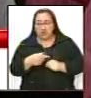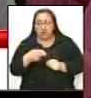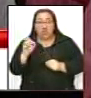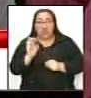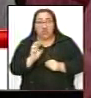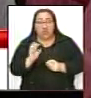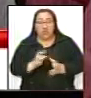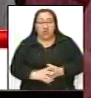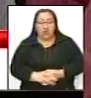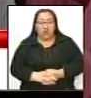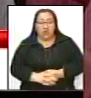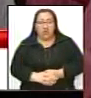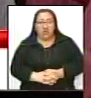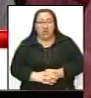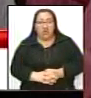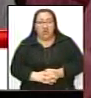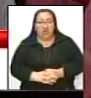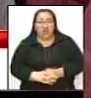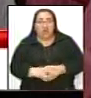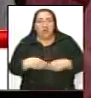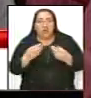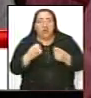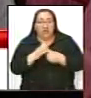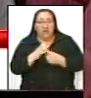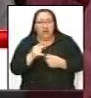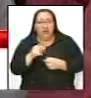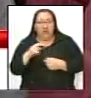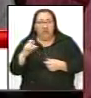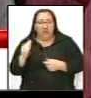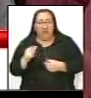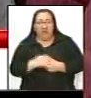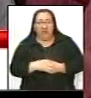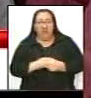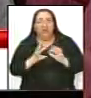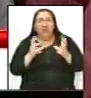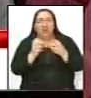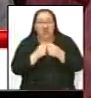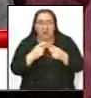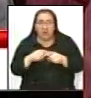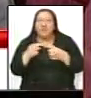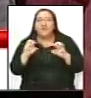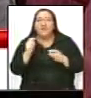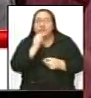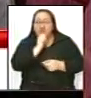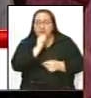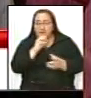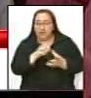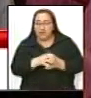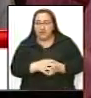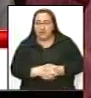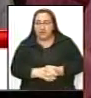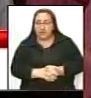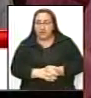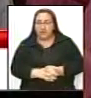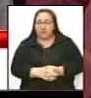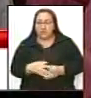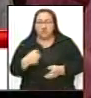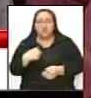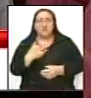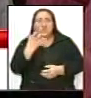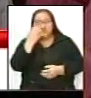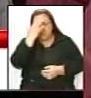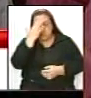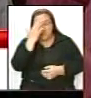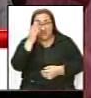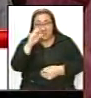$898,000 como para contratar garantías a las asociaciones público-privadas. Nosotros nos gustaría saber